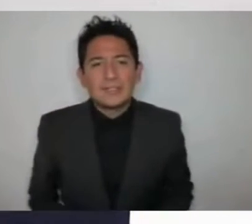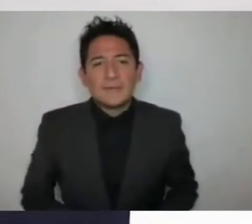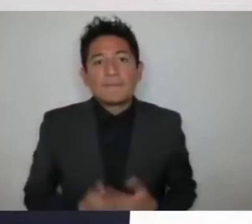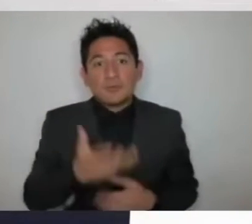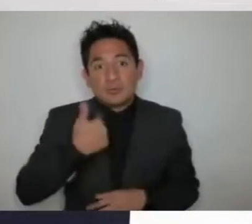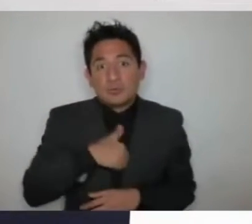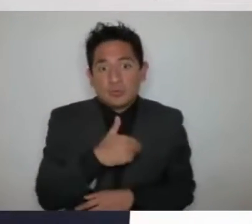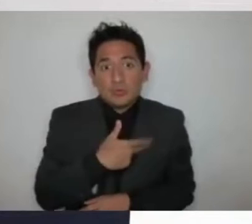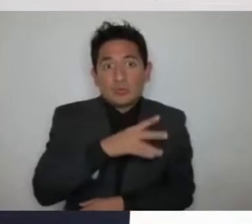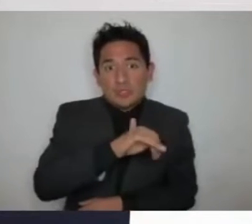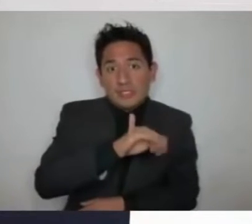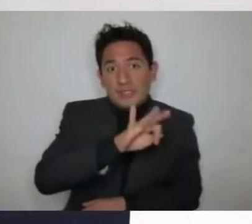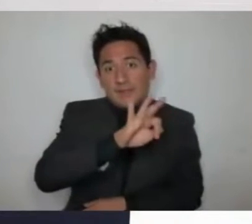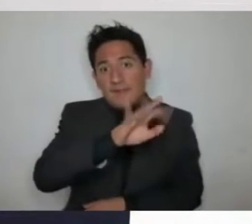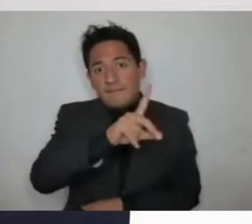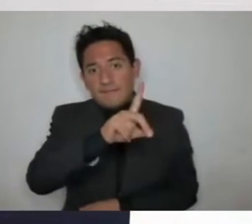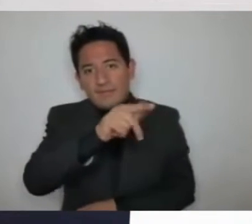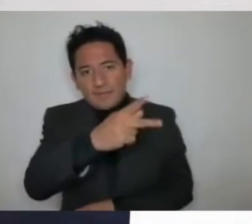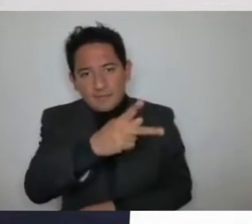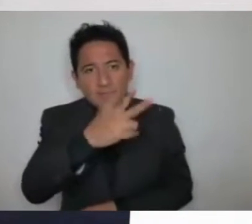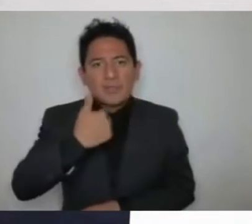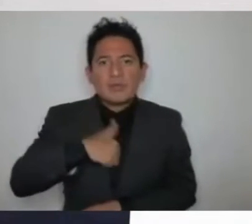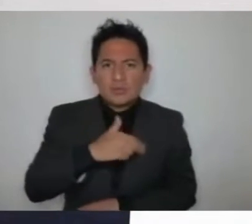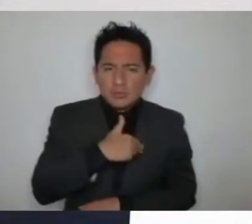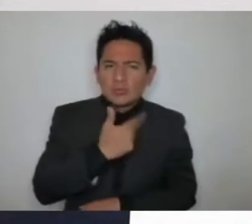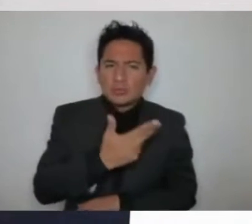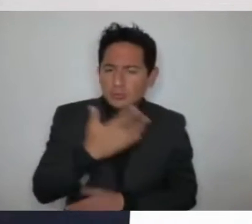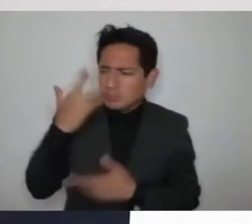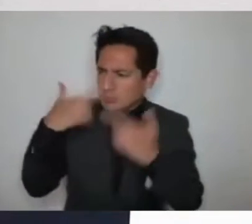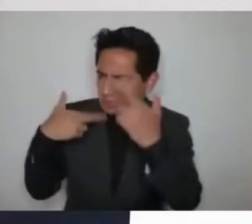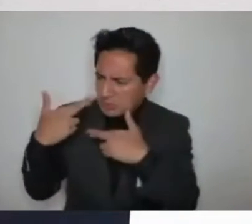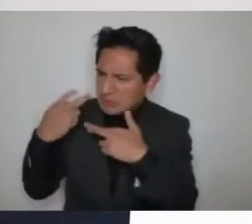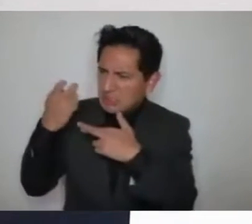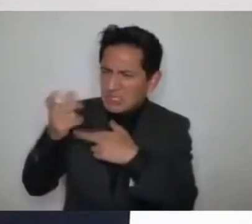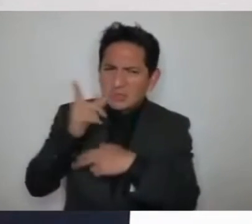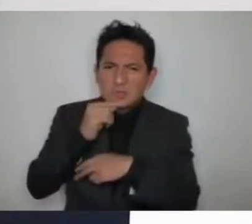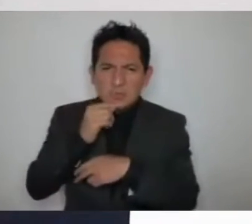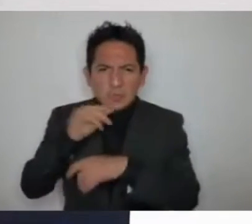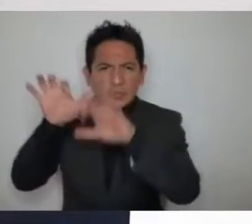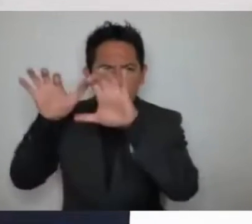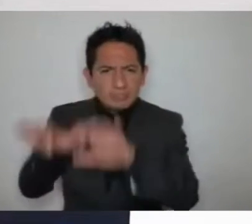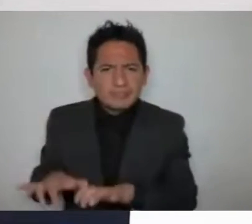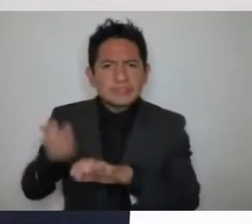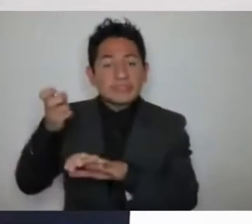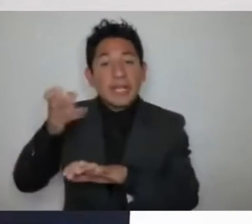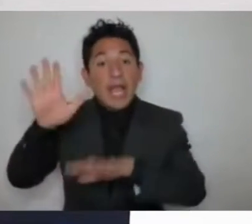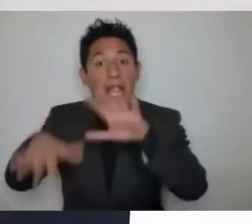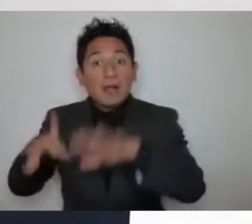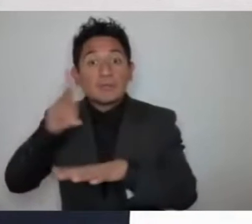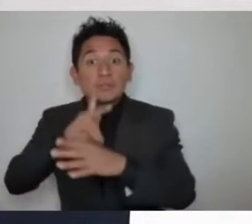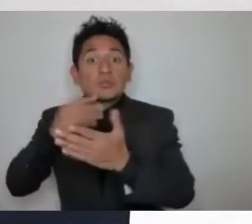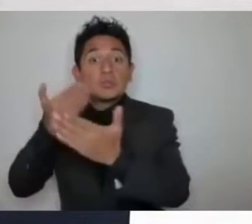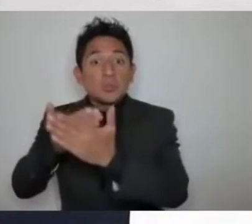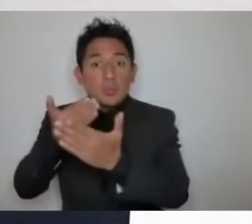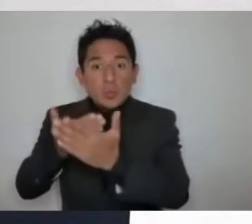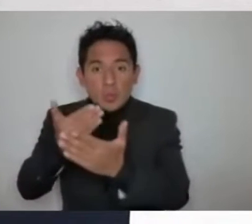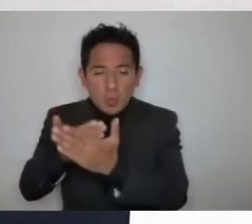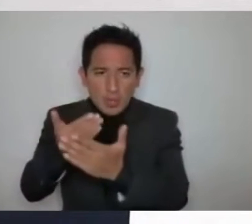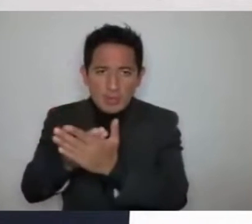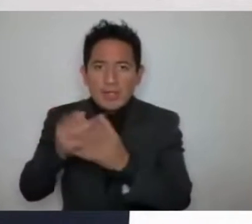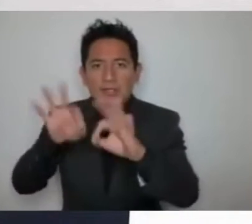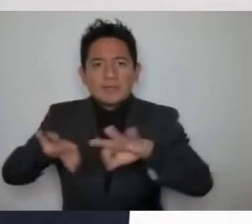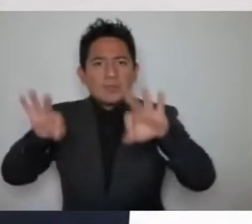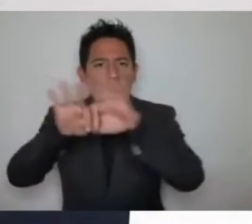sido fundamental porque saben bien que el informe policial homologado es una de las pruebas principales sobre todo en Casos de flagrancia Y eso ha generado que al